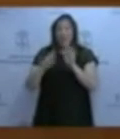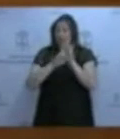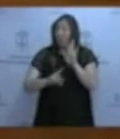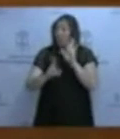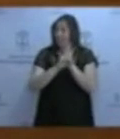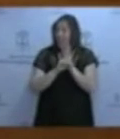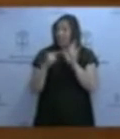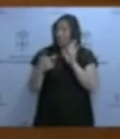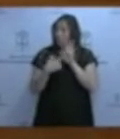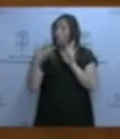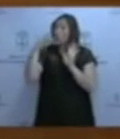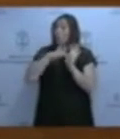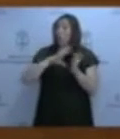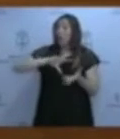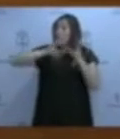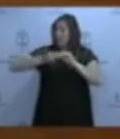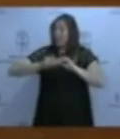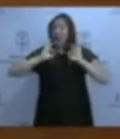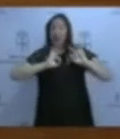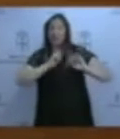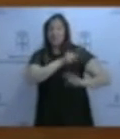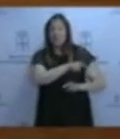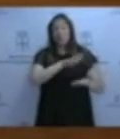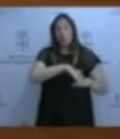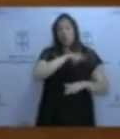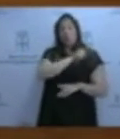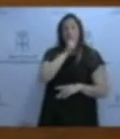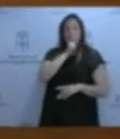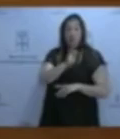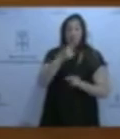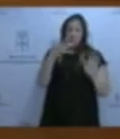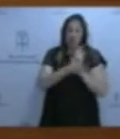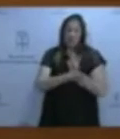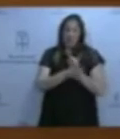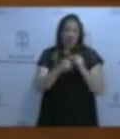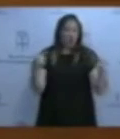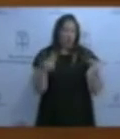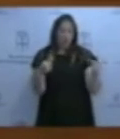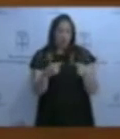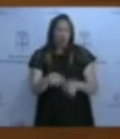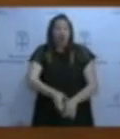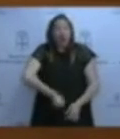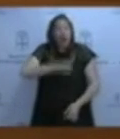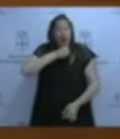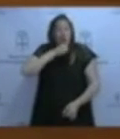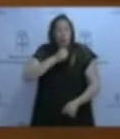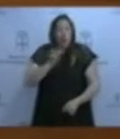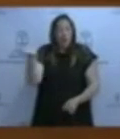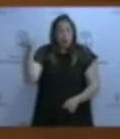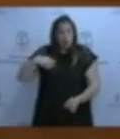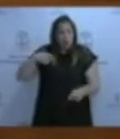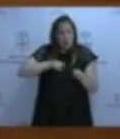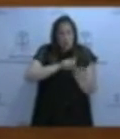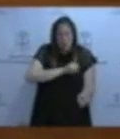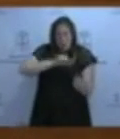el que decide aplicarlo con esa contundencia. Y ye perverso. Un abuelo de Contrueces non tiene por qué poder ir a operarse a